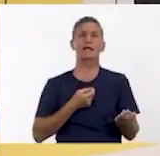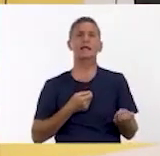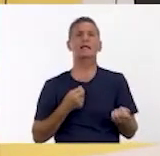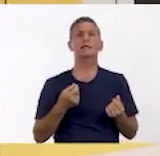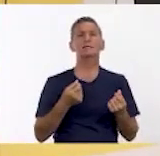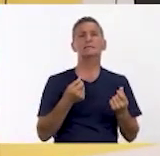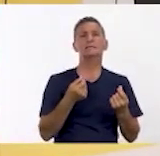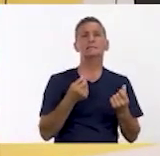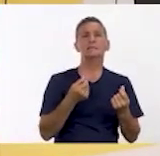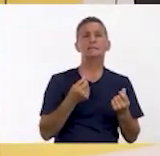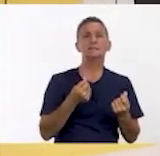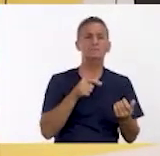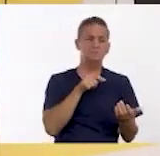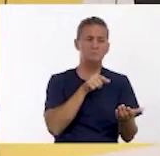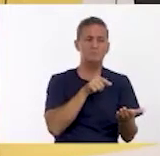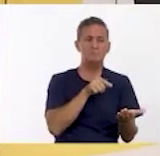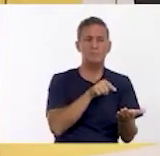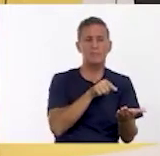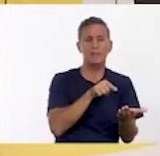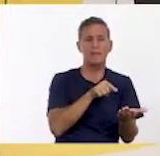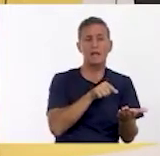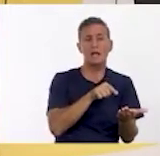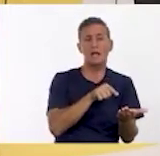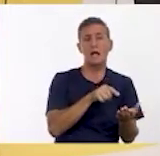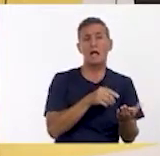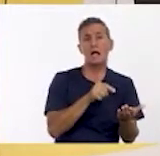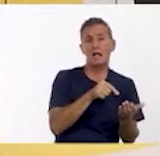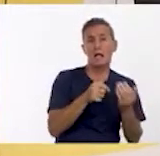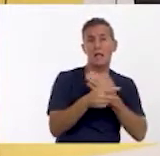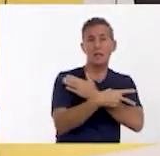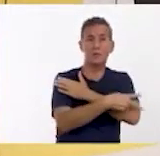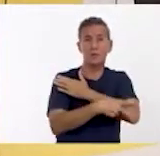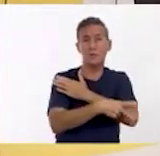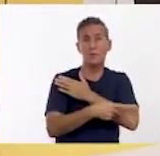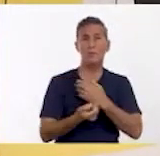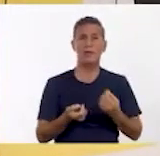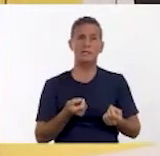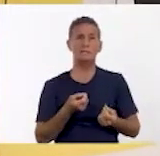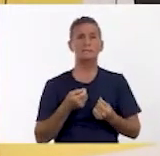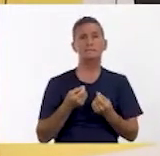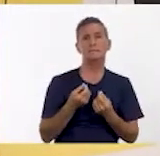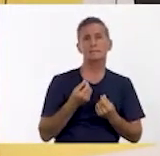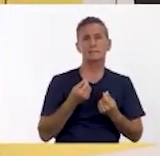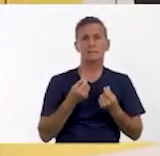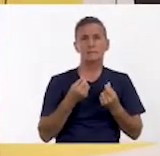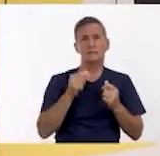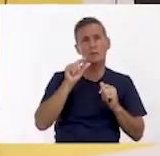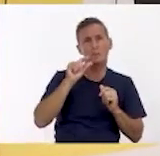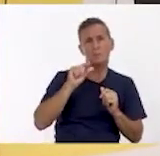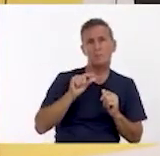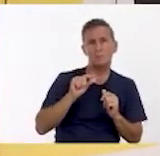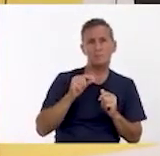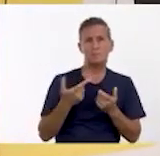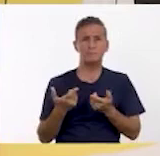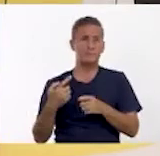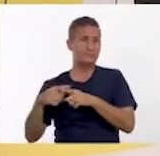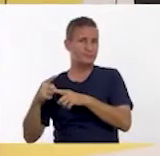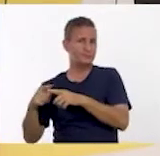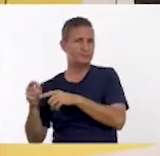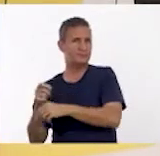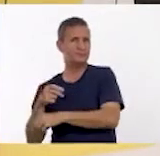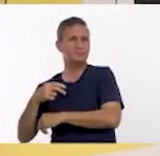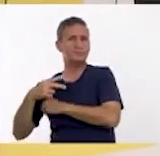países se convierten en exportadores de materia prima barata. Y tienen otros países que concentran